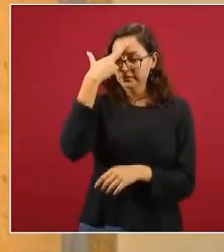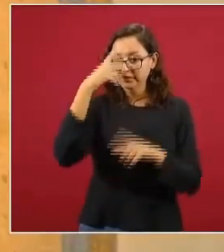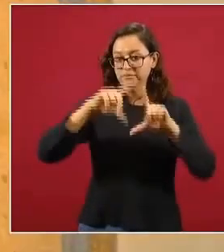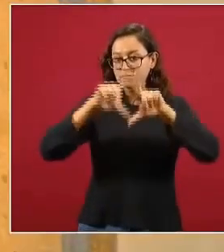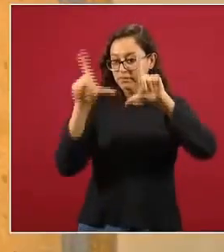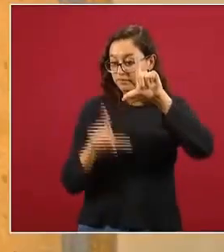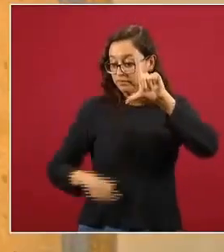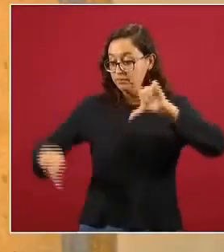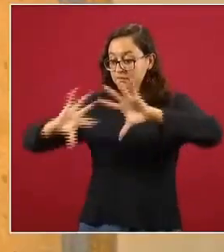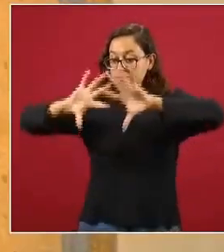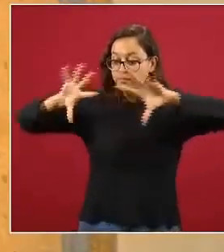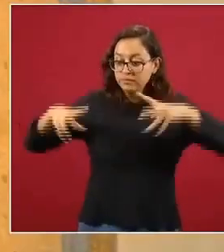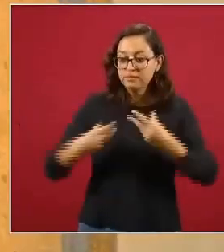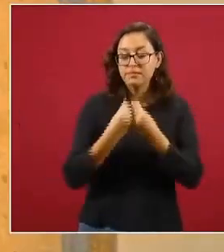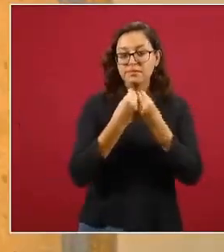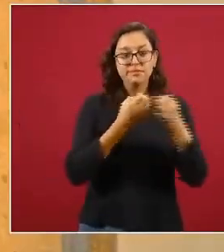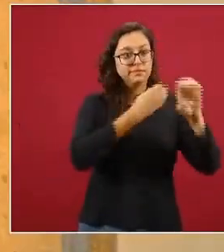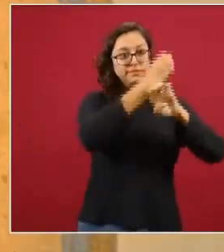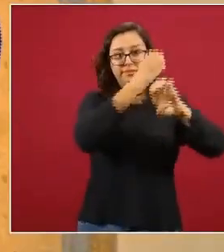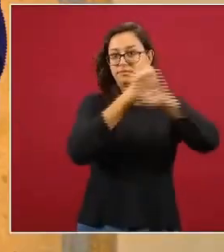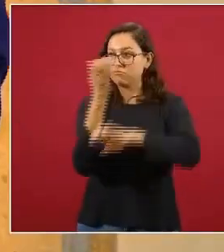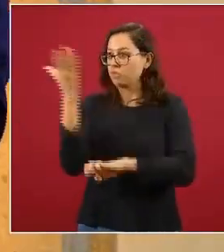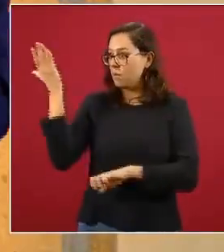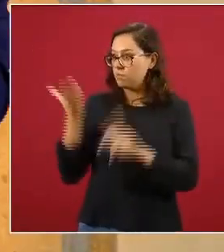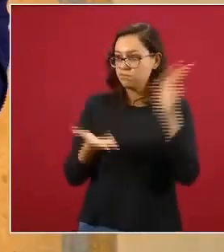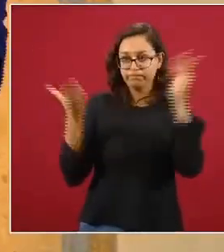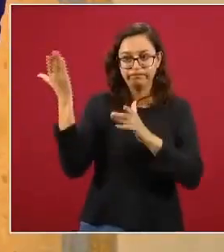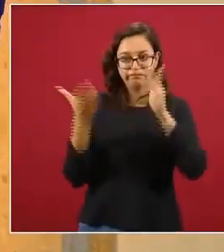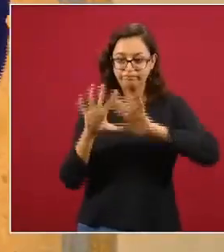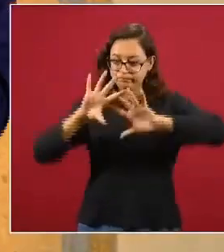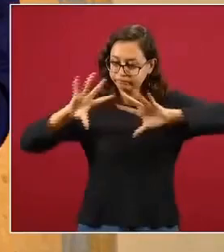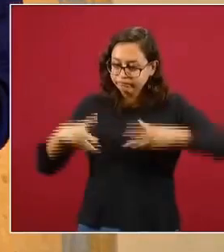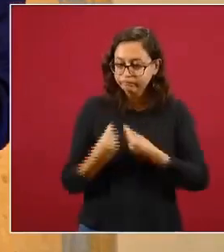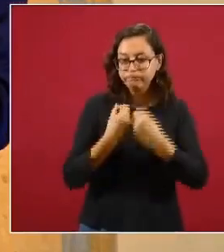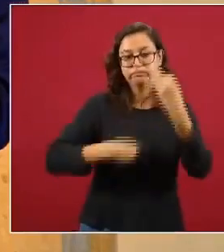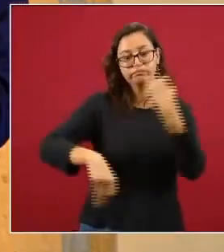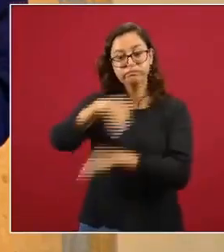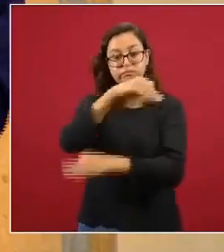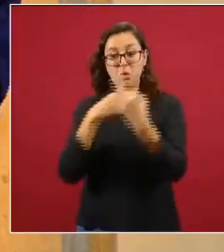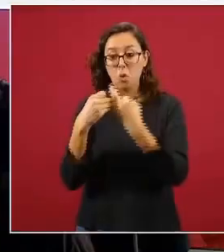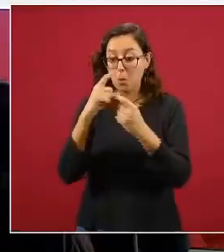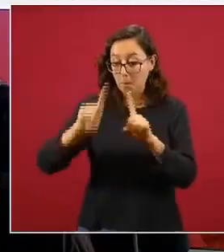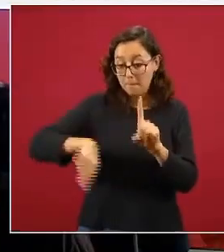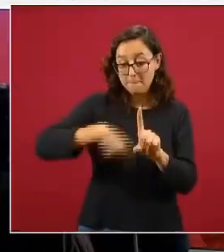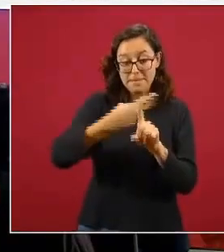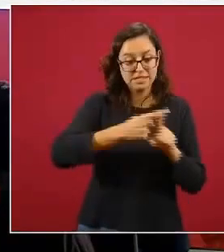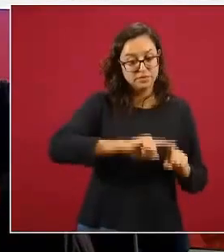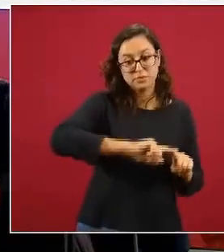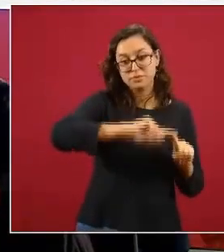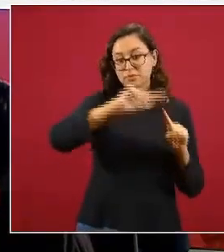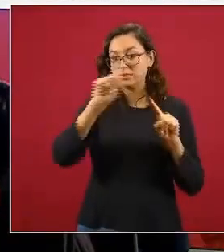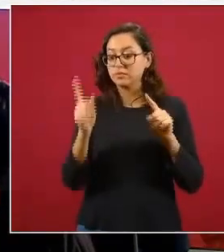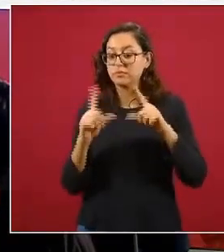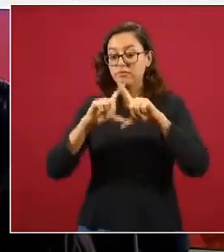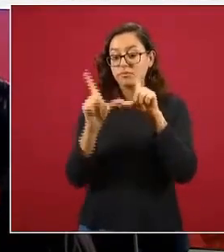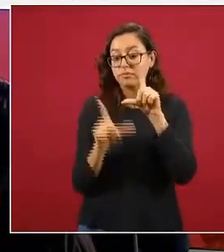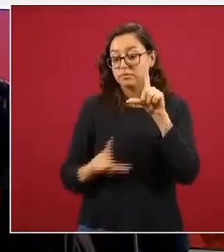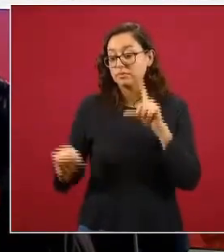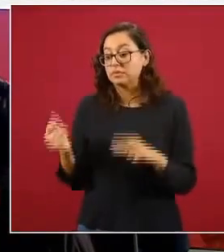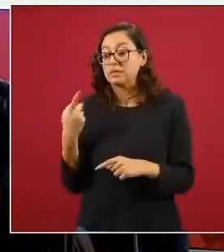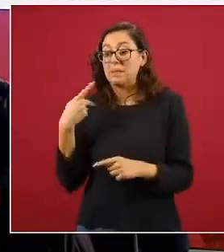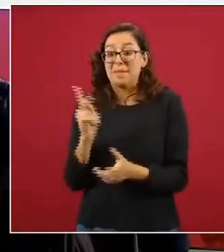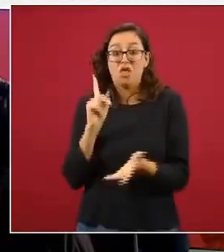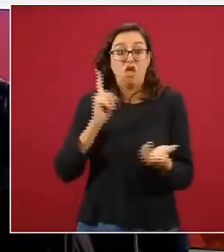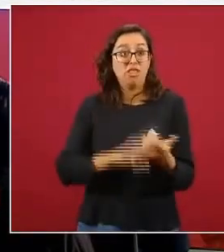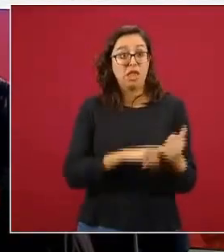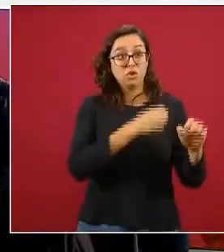simplemente la agregación de la suma de los casos registrados en cada entidad federativa, pero en realidad las curvas epidémicas